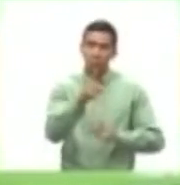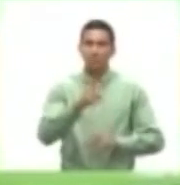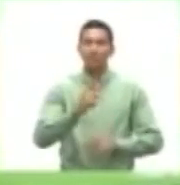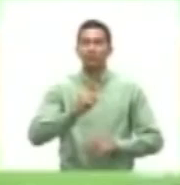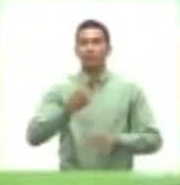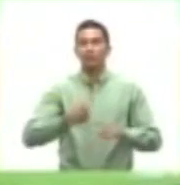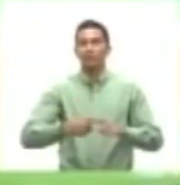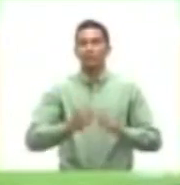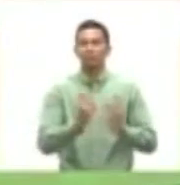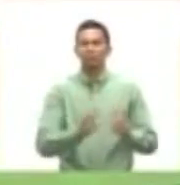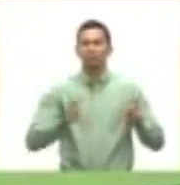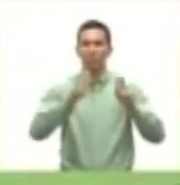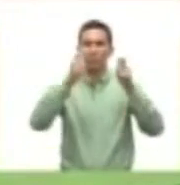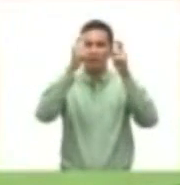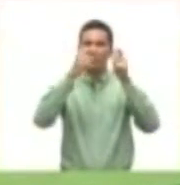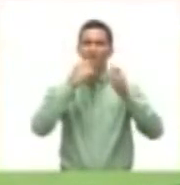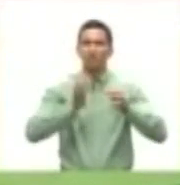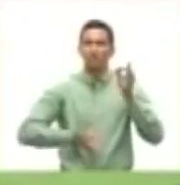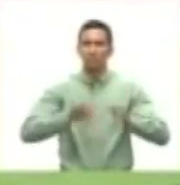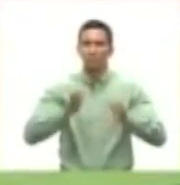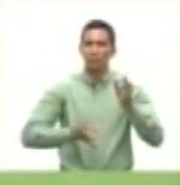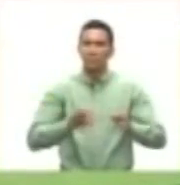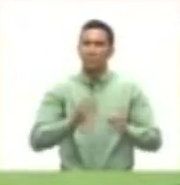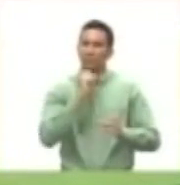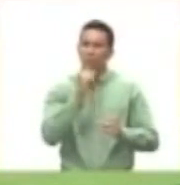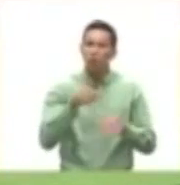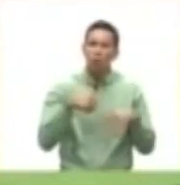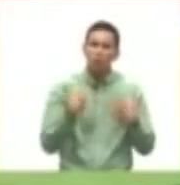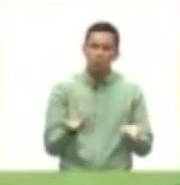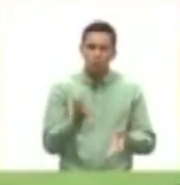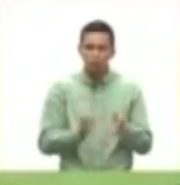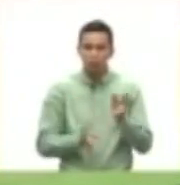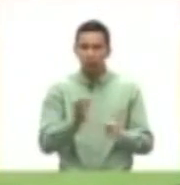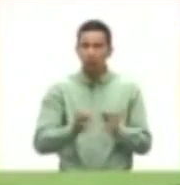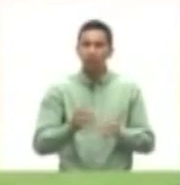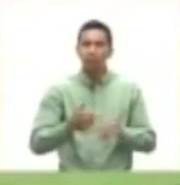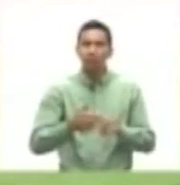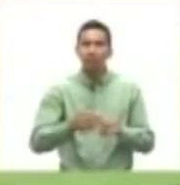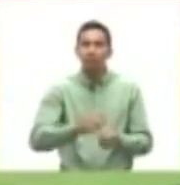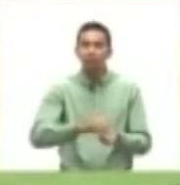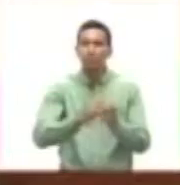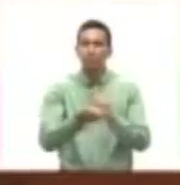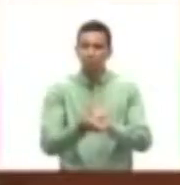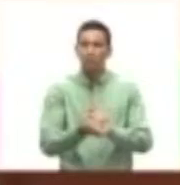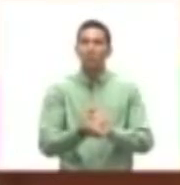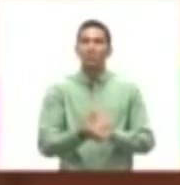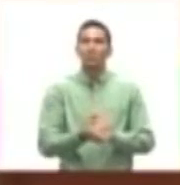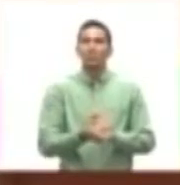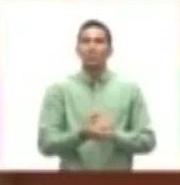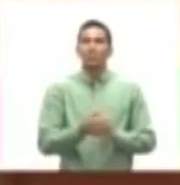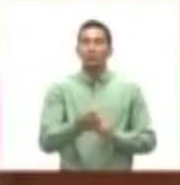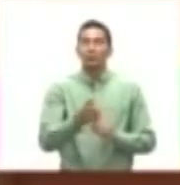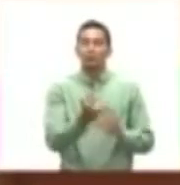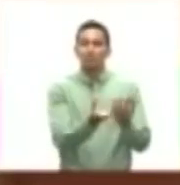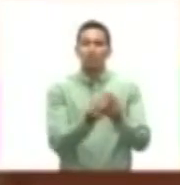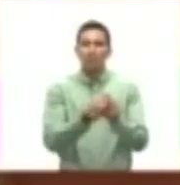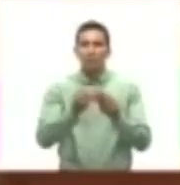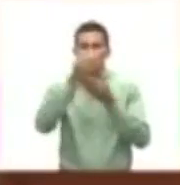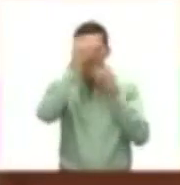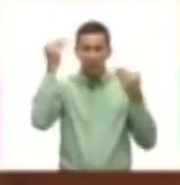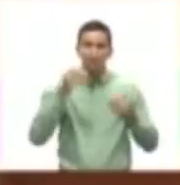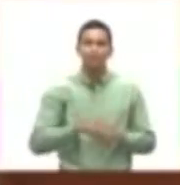Henao, quien explicó cómo actuará la justicia transicional con los miembros de la FARC. Aquí va a haber